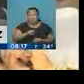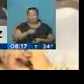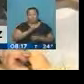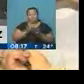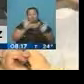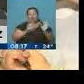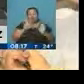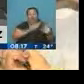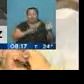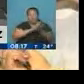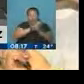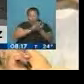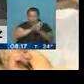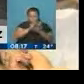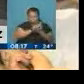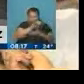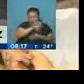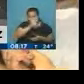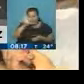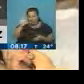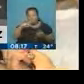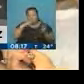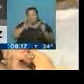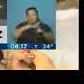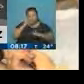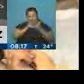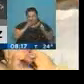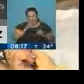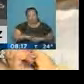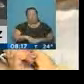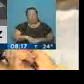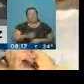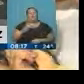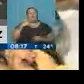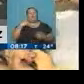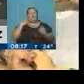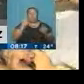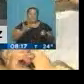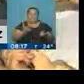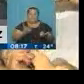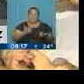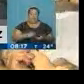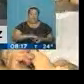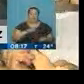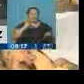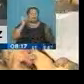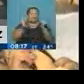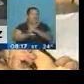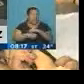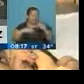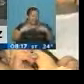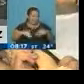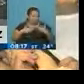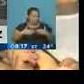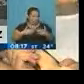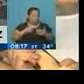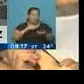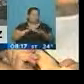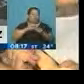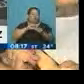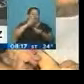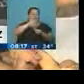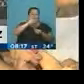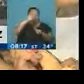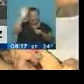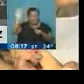en orden esta situación. En las condiciones que acabo de mencionar, le produce un cambio muy importante en la